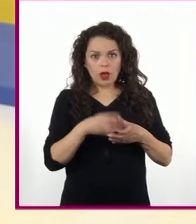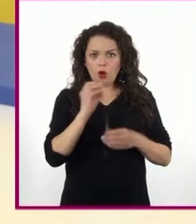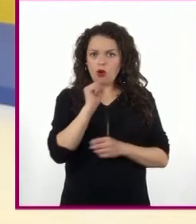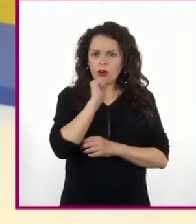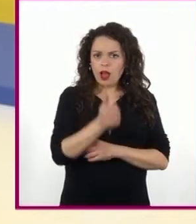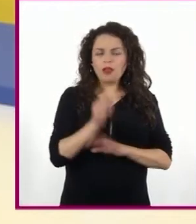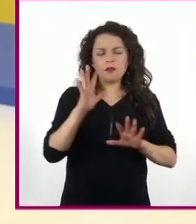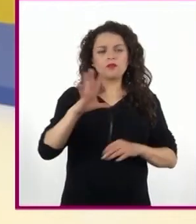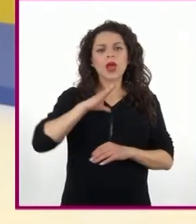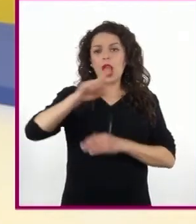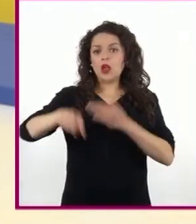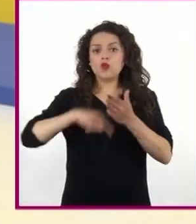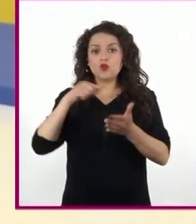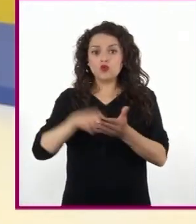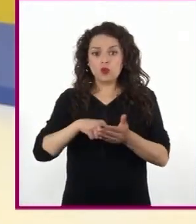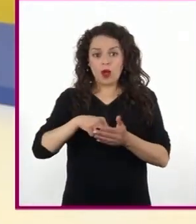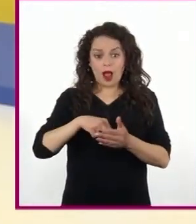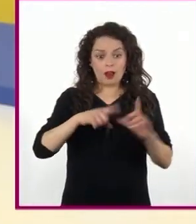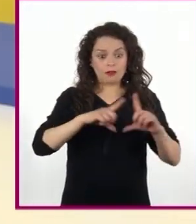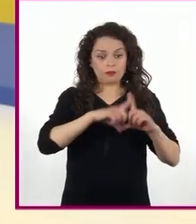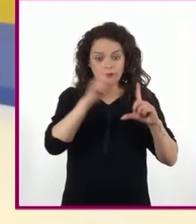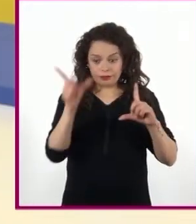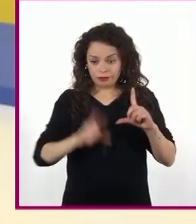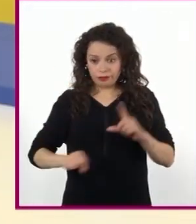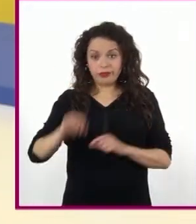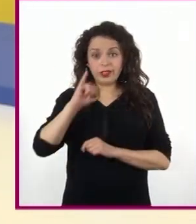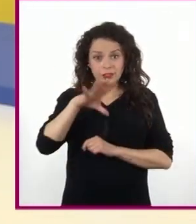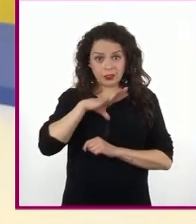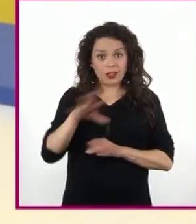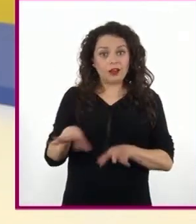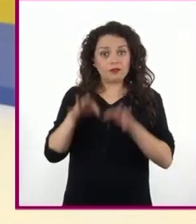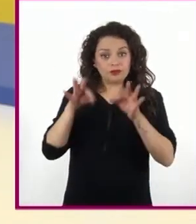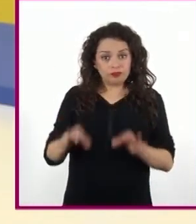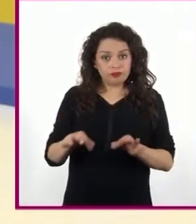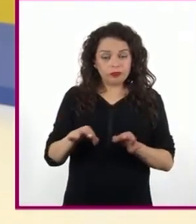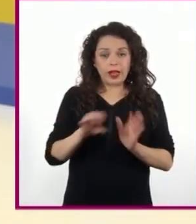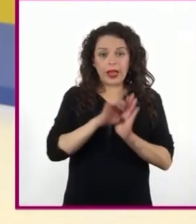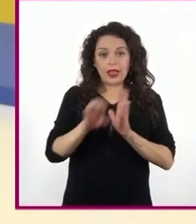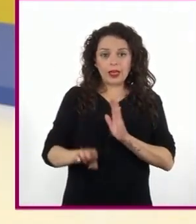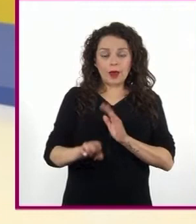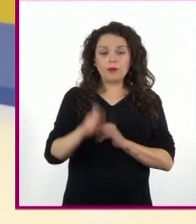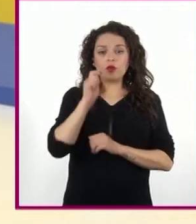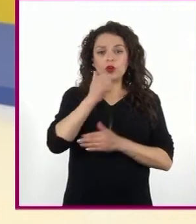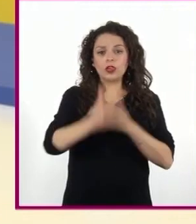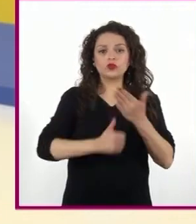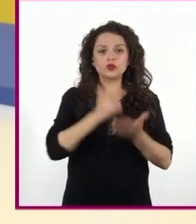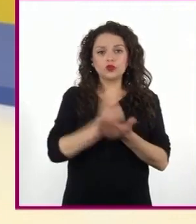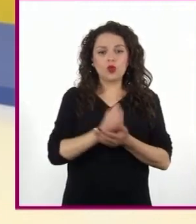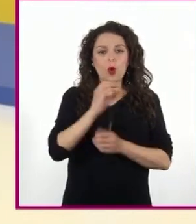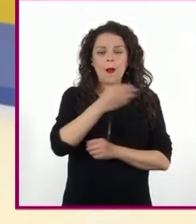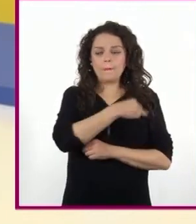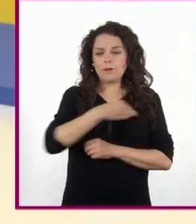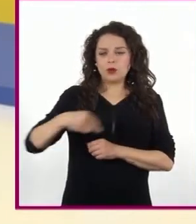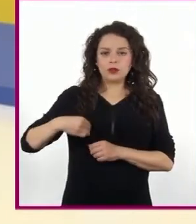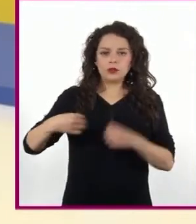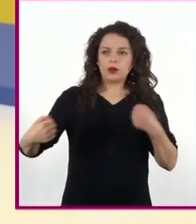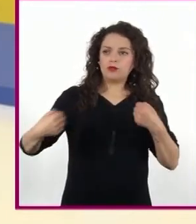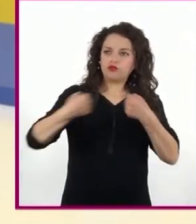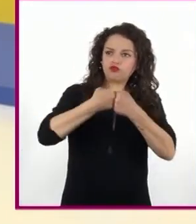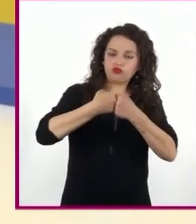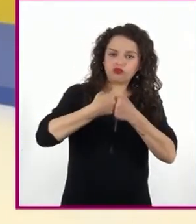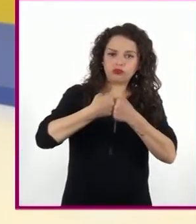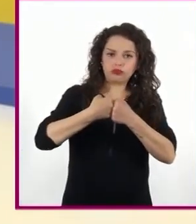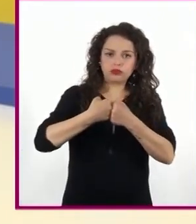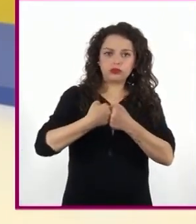país donde esto es una realidad, como sucede en las principales ciudades, así como en los municipios fronterizos u otras